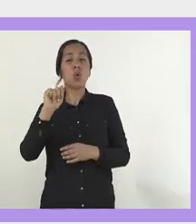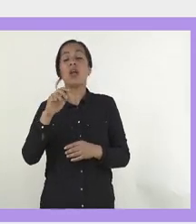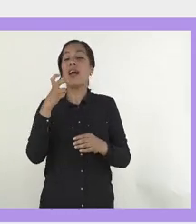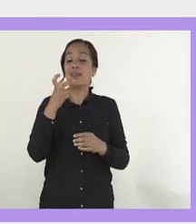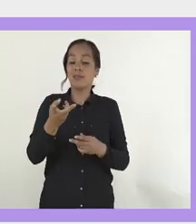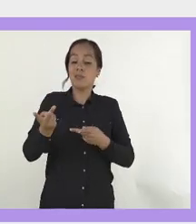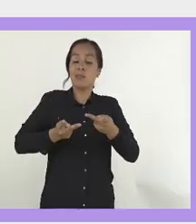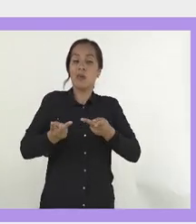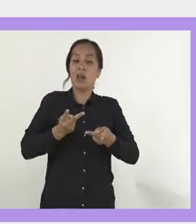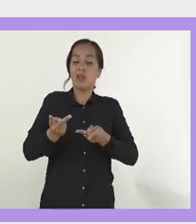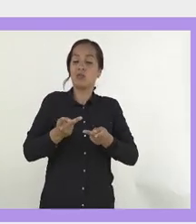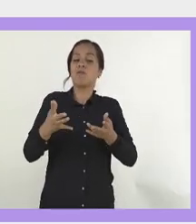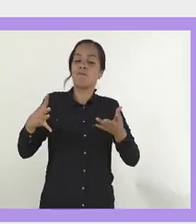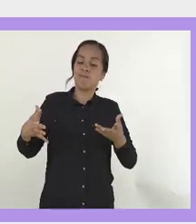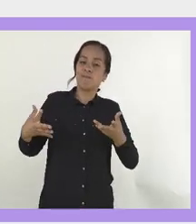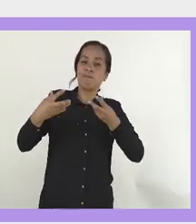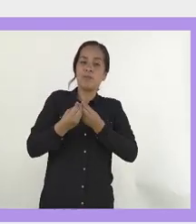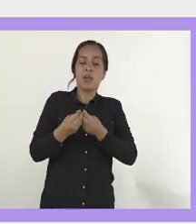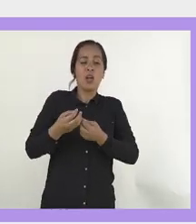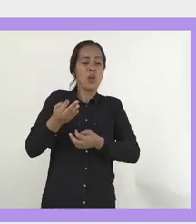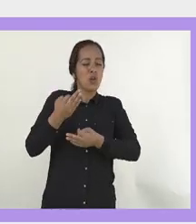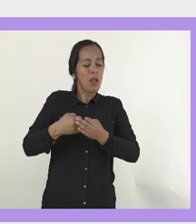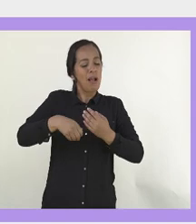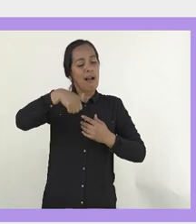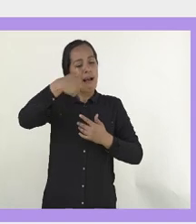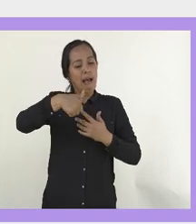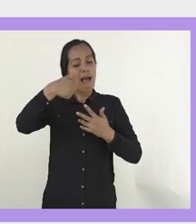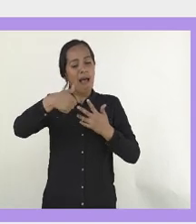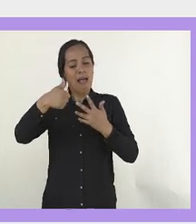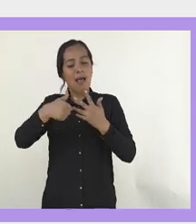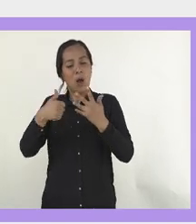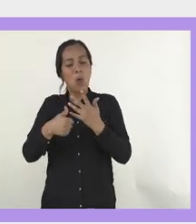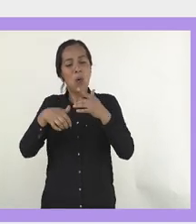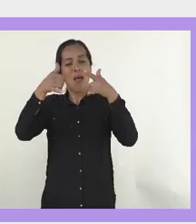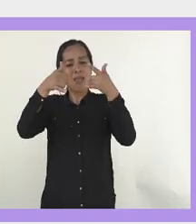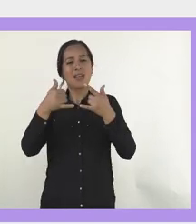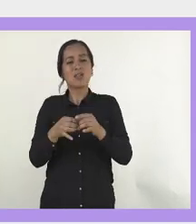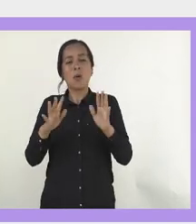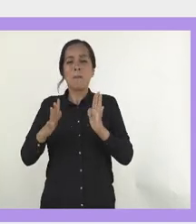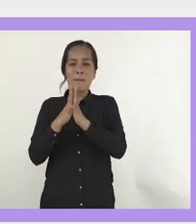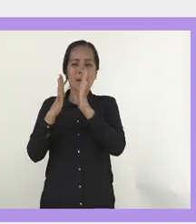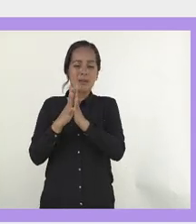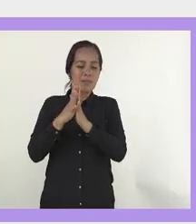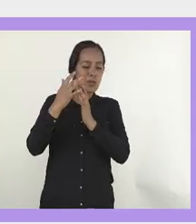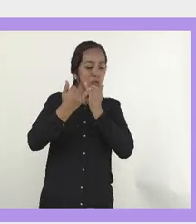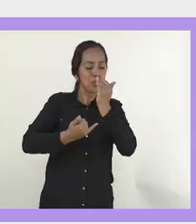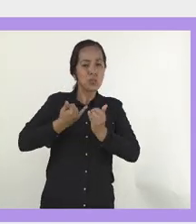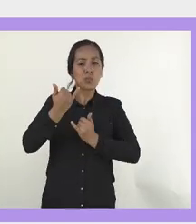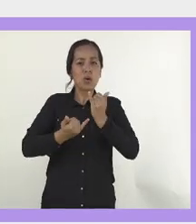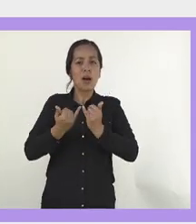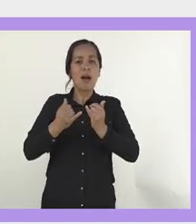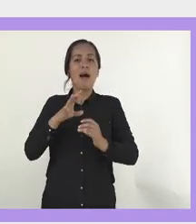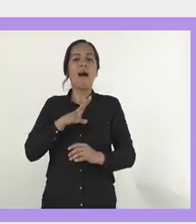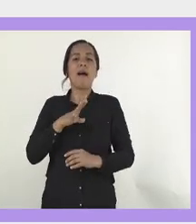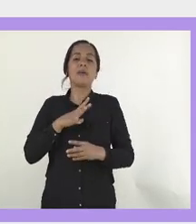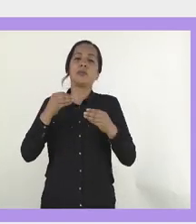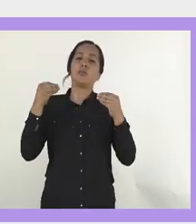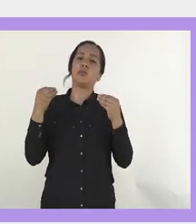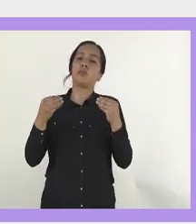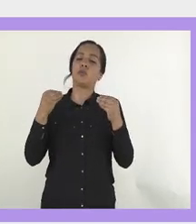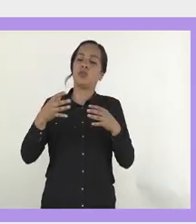y saber que detrás de cada uno de torneos de cada una de esas participaciones Hay muchísimo trabajo